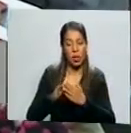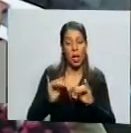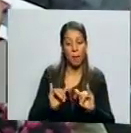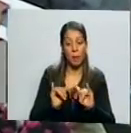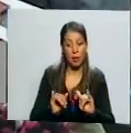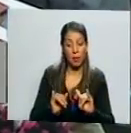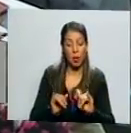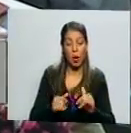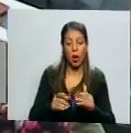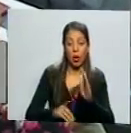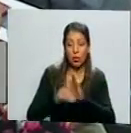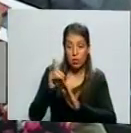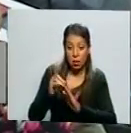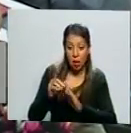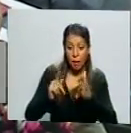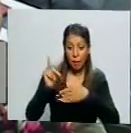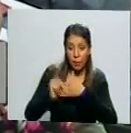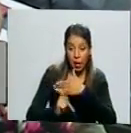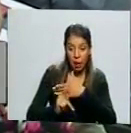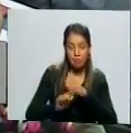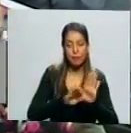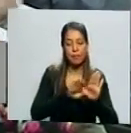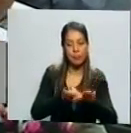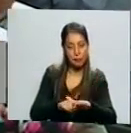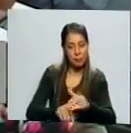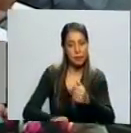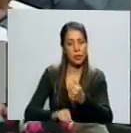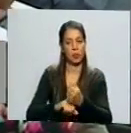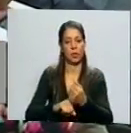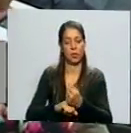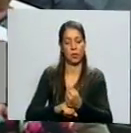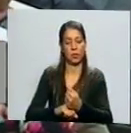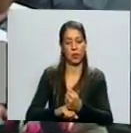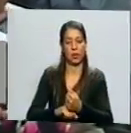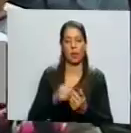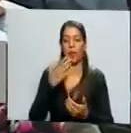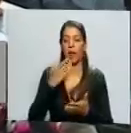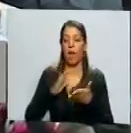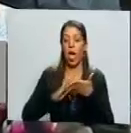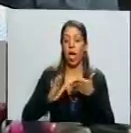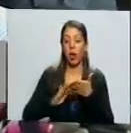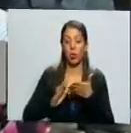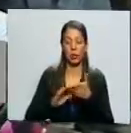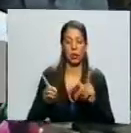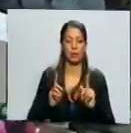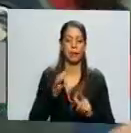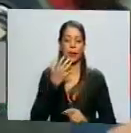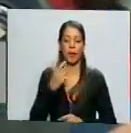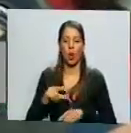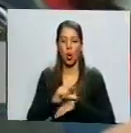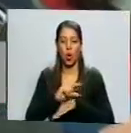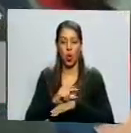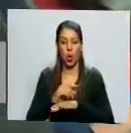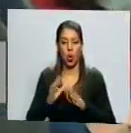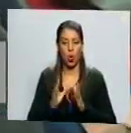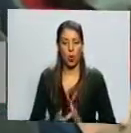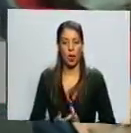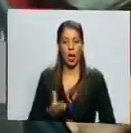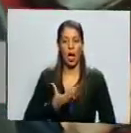poder popular ubicadas en el país. No debe haber excusa para que gobernadores,